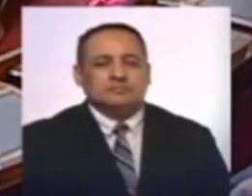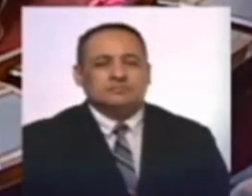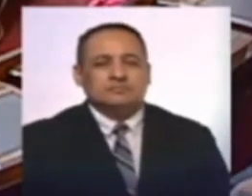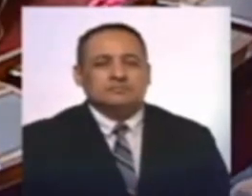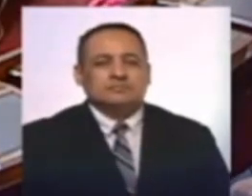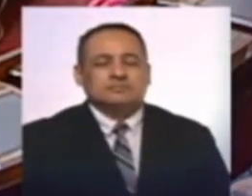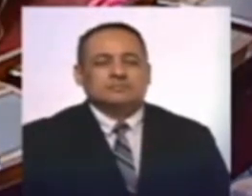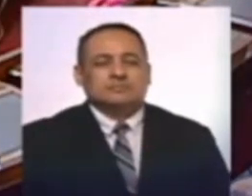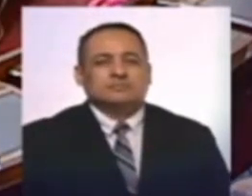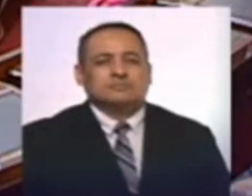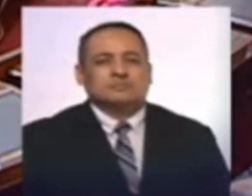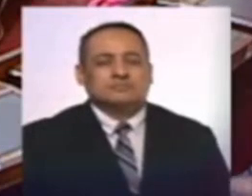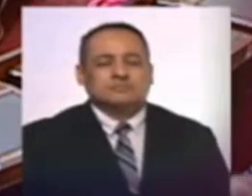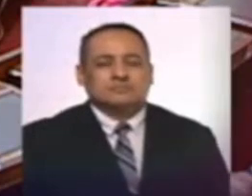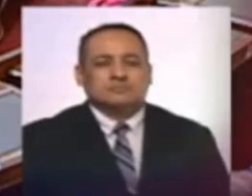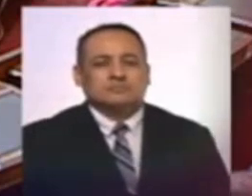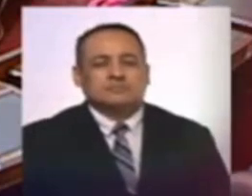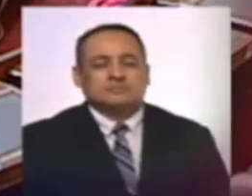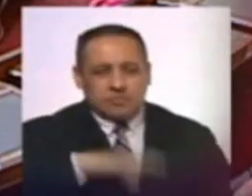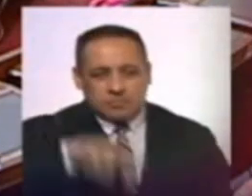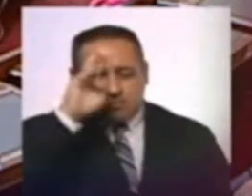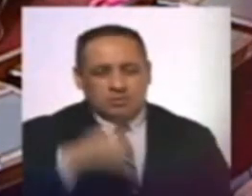que humanamente se puede hacer